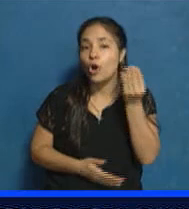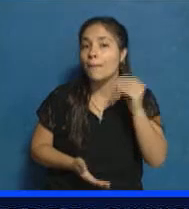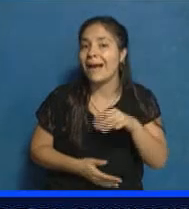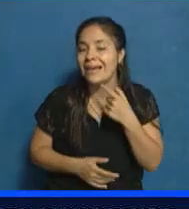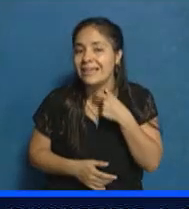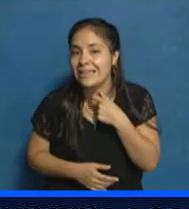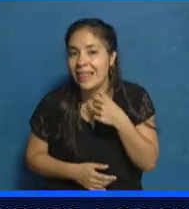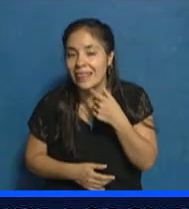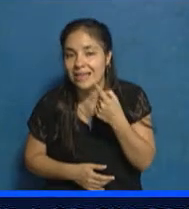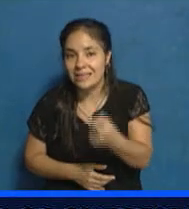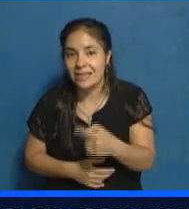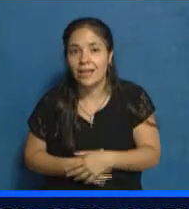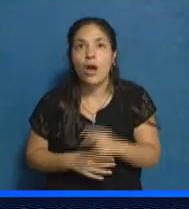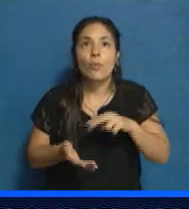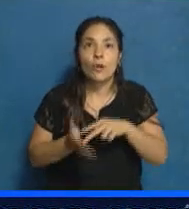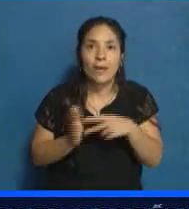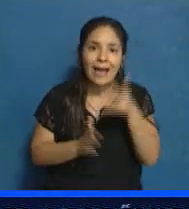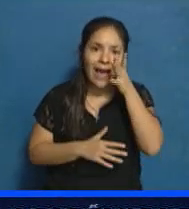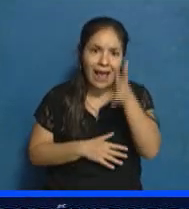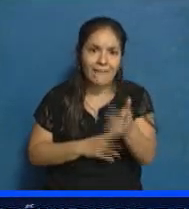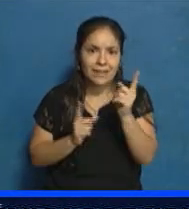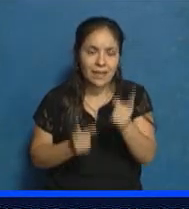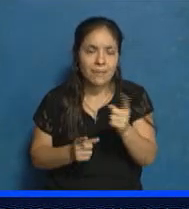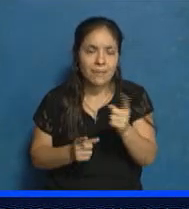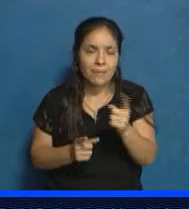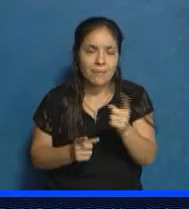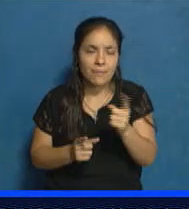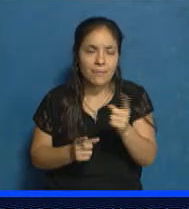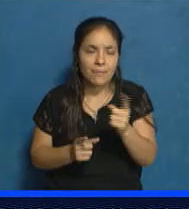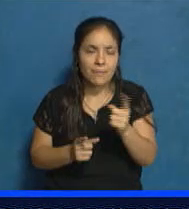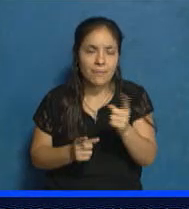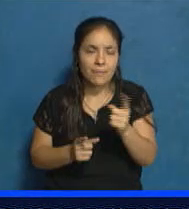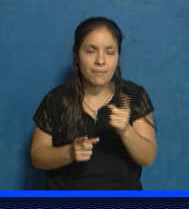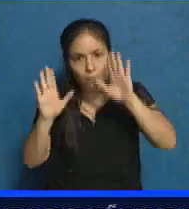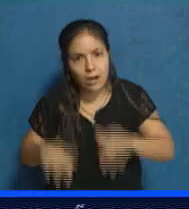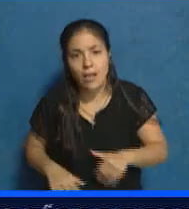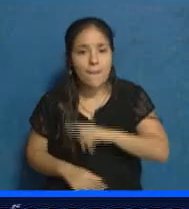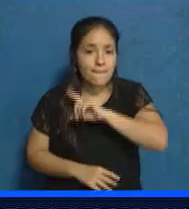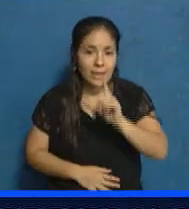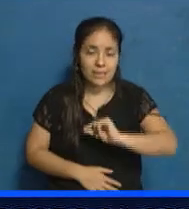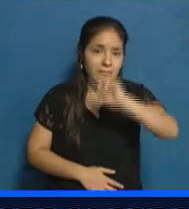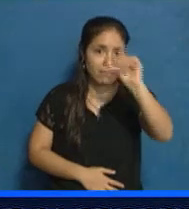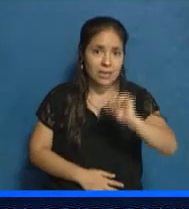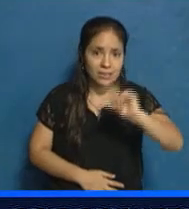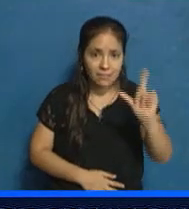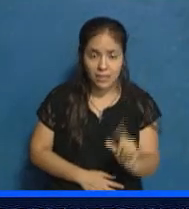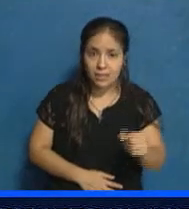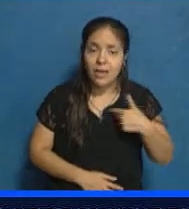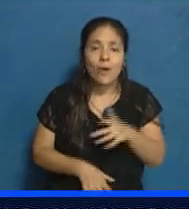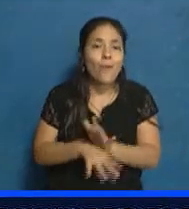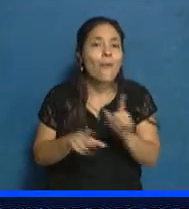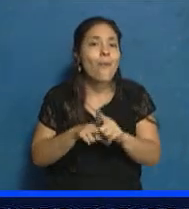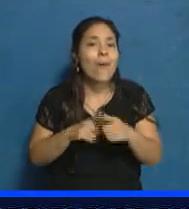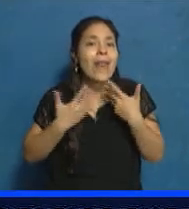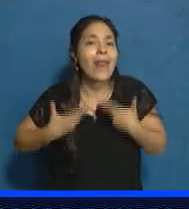simplemente que esta problemática se agrava incluso en Latinoamérica y que en nuestro país, en nuestros países, estaba